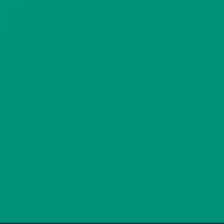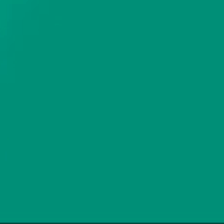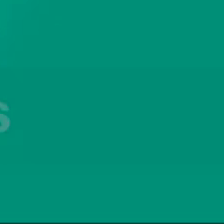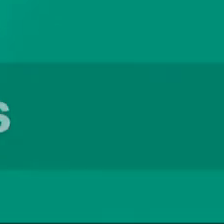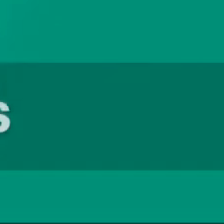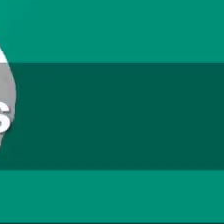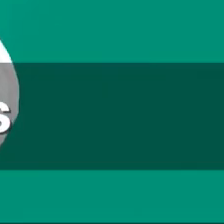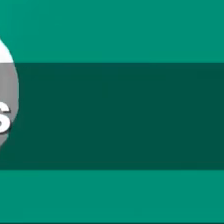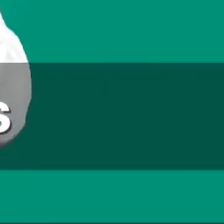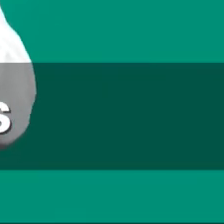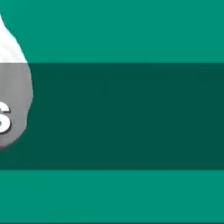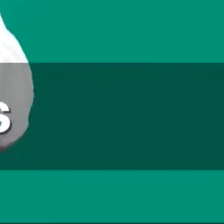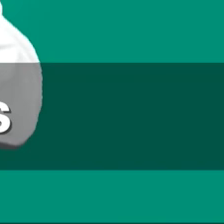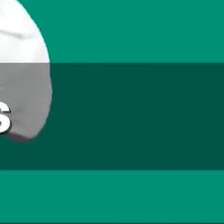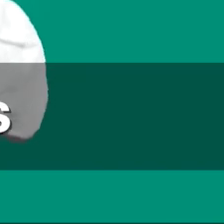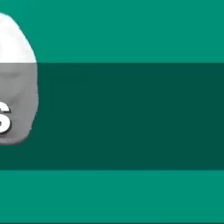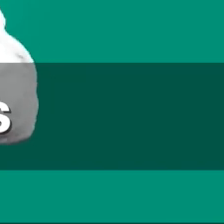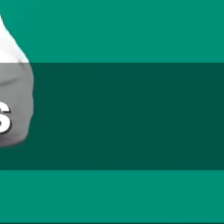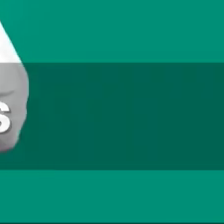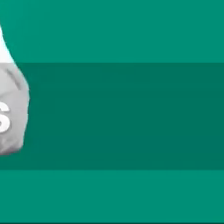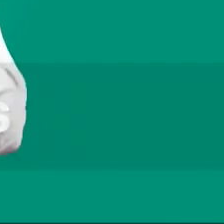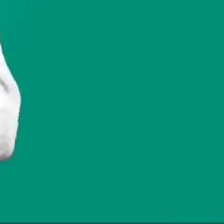Cuarto, Juegos Paralímpicos.